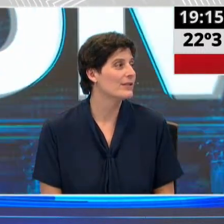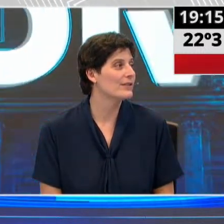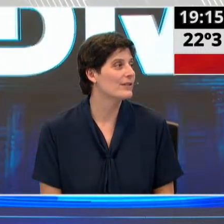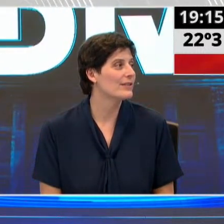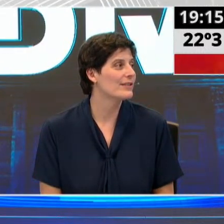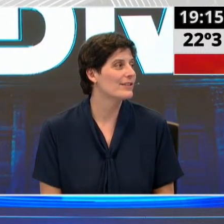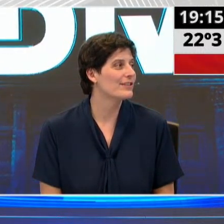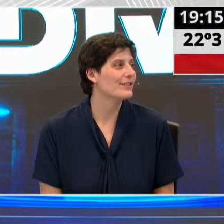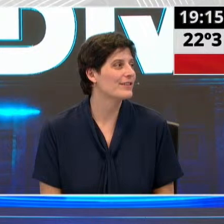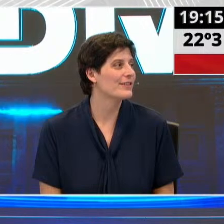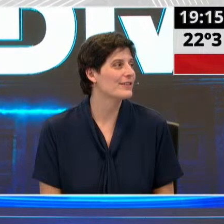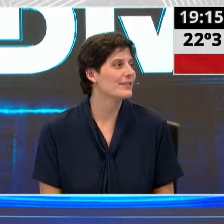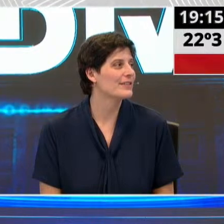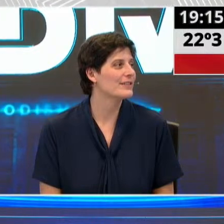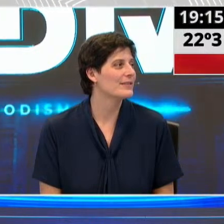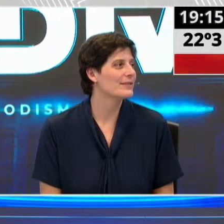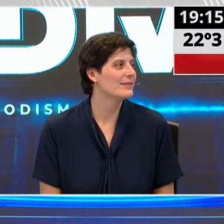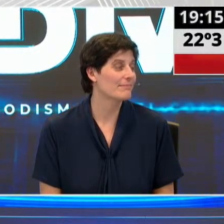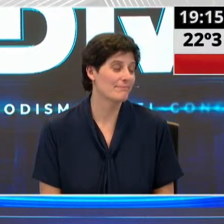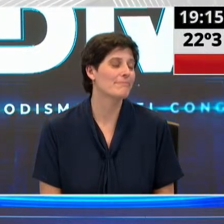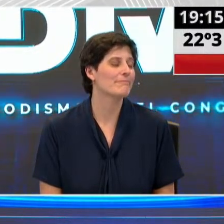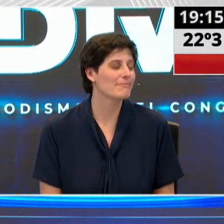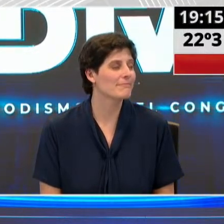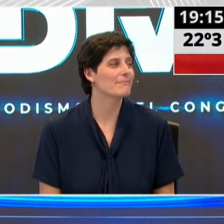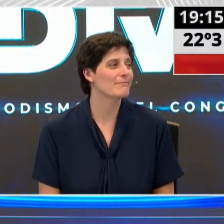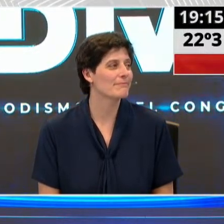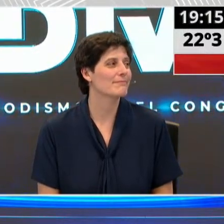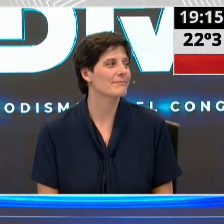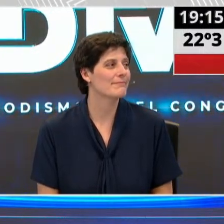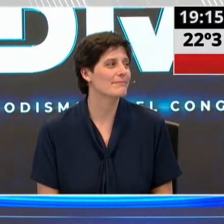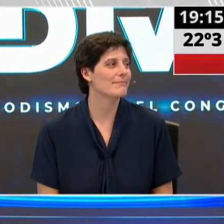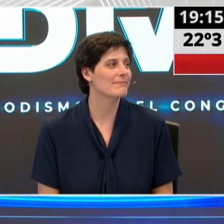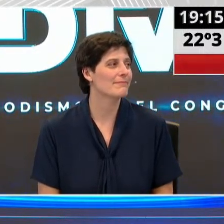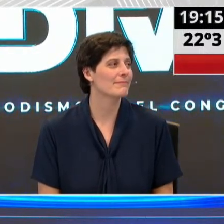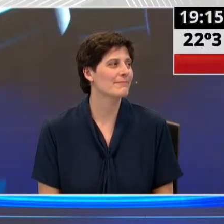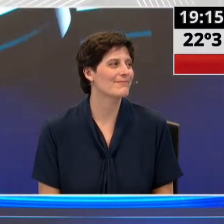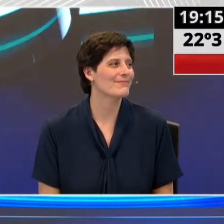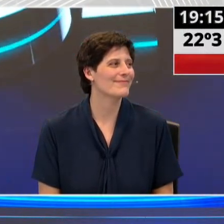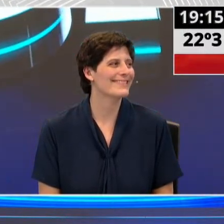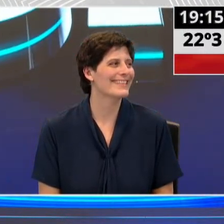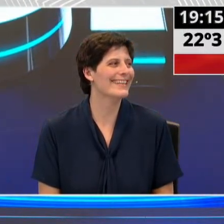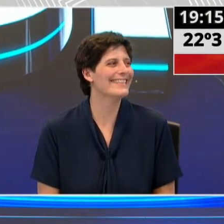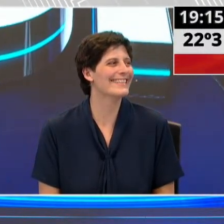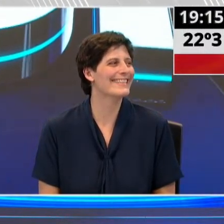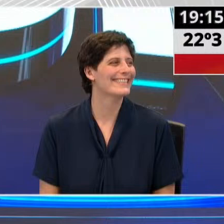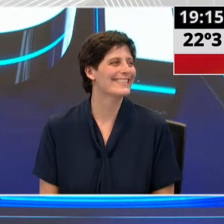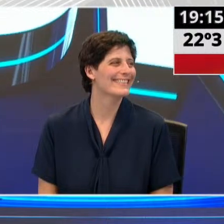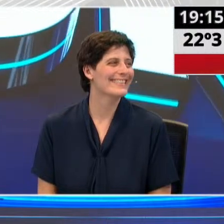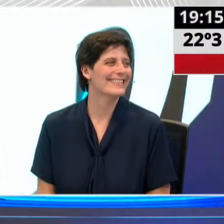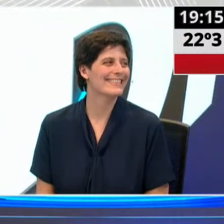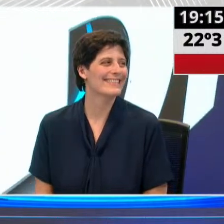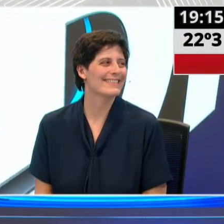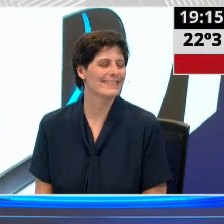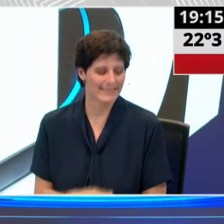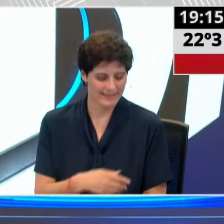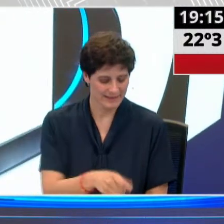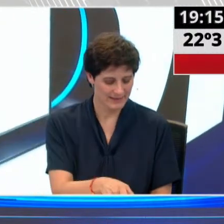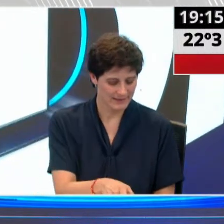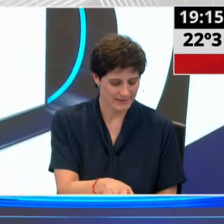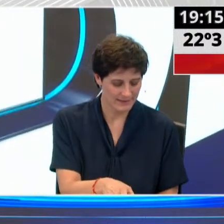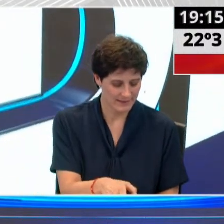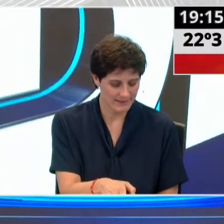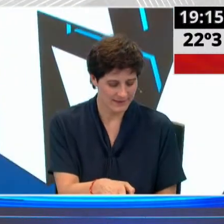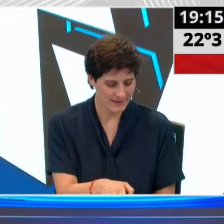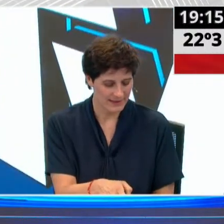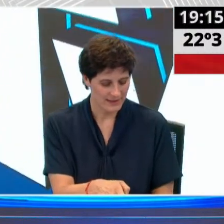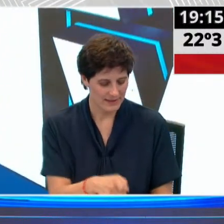que suelen generarse entre los usos y costumbres, ¿no?, que tiene la Cámara y el reglamento, que muchas veces queda